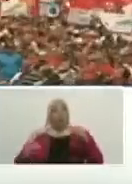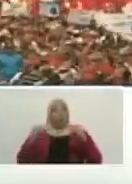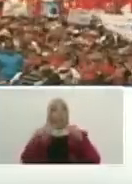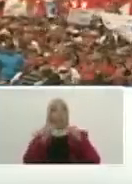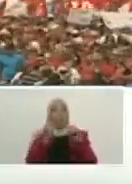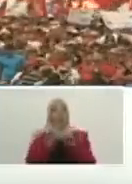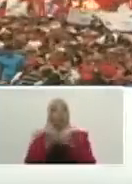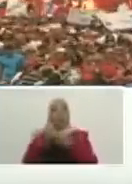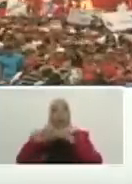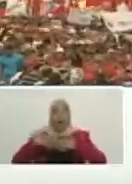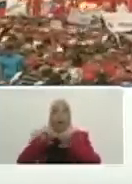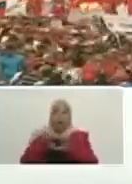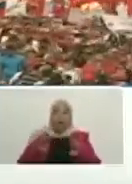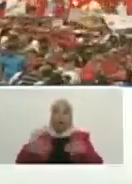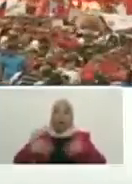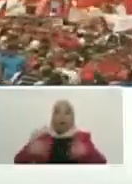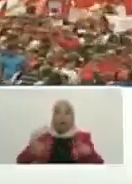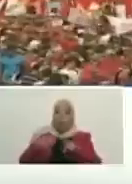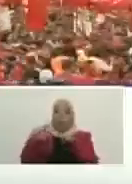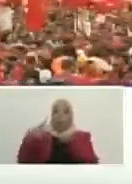Y llegó el siglo XX